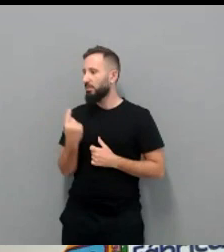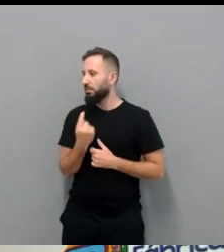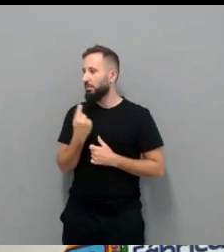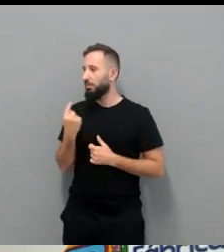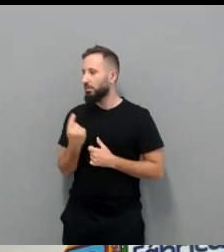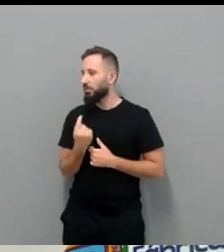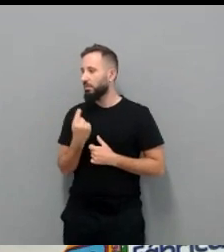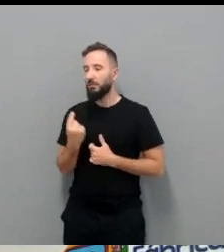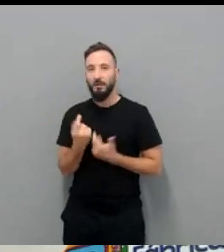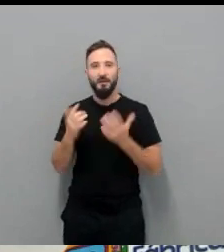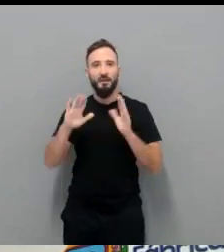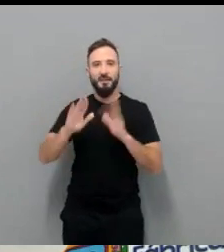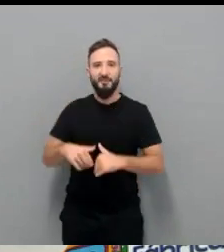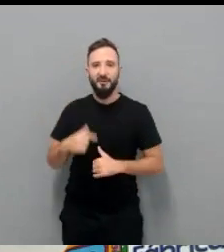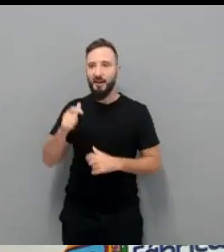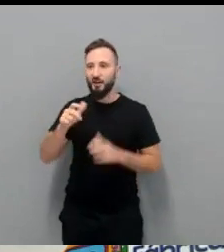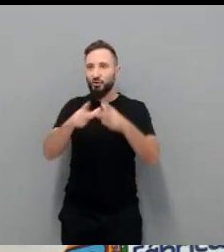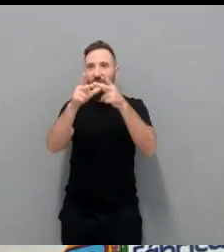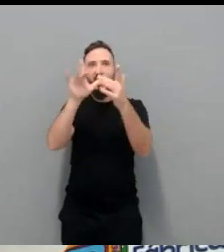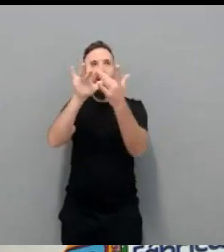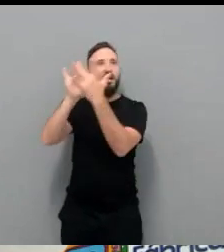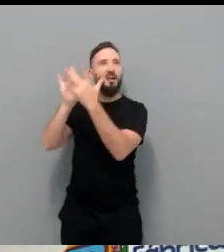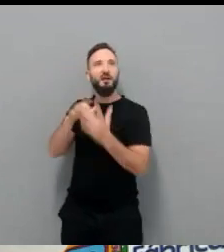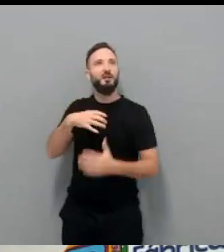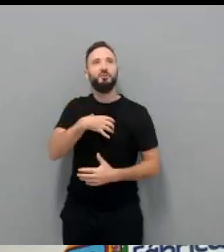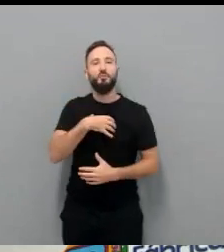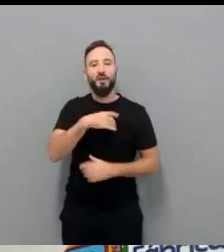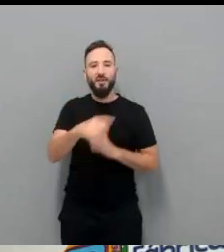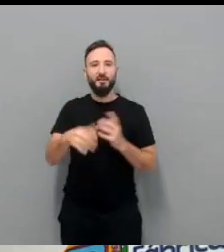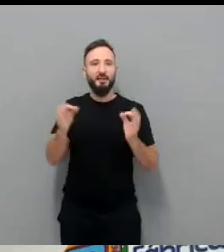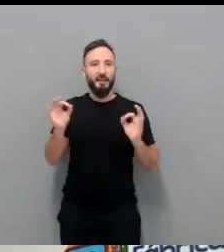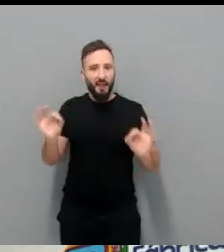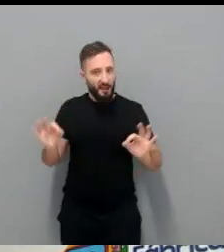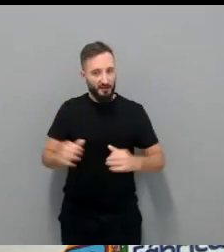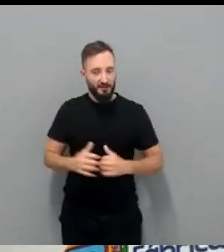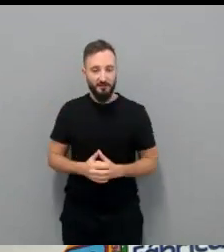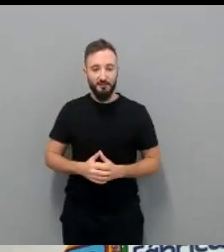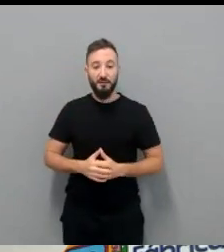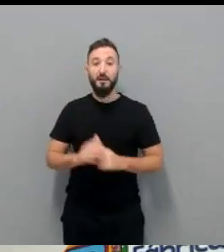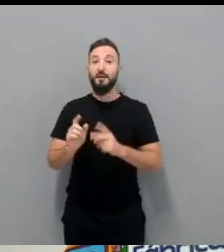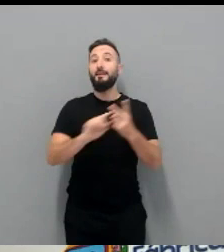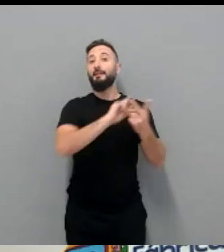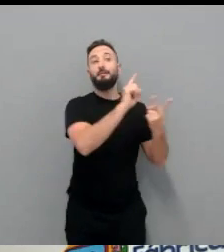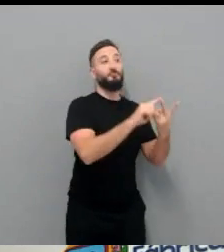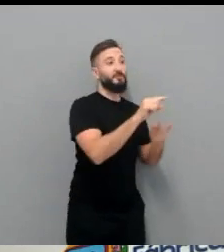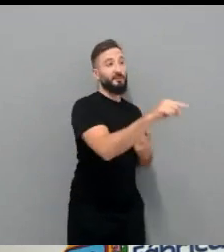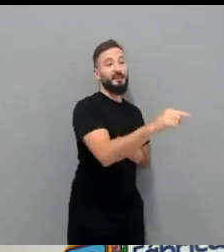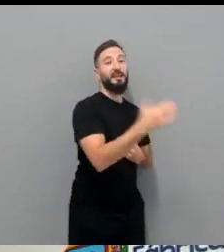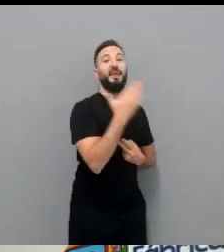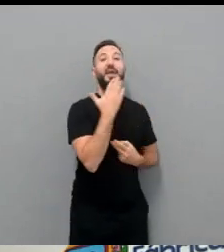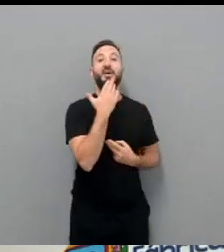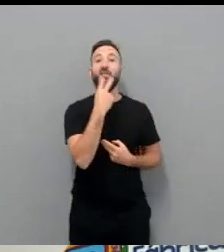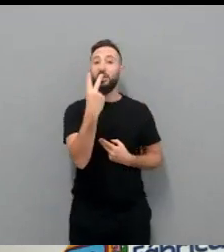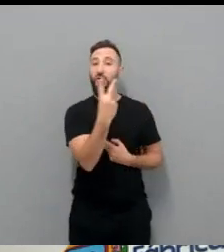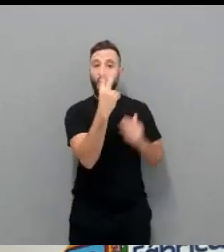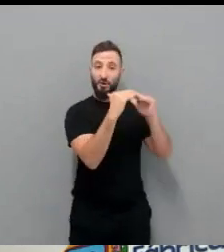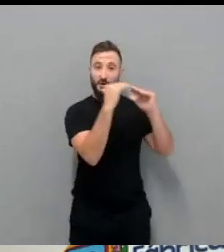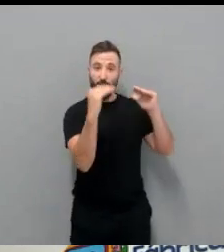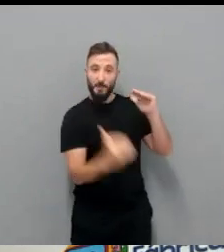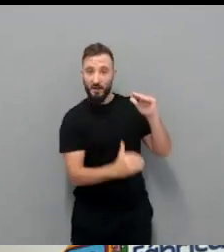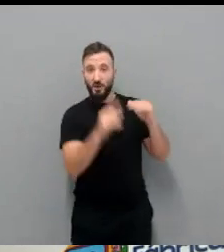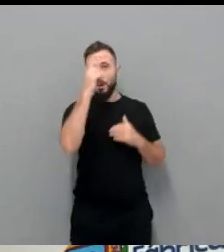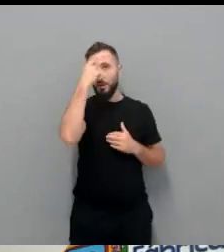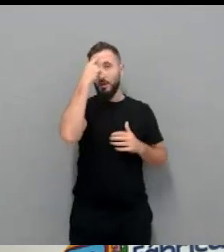comunicativamente y le estás aislando socialmente y de absolutamente todo. Por el contrario, a los menores de 2 años, con un